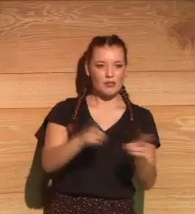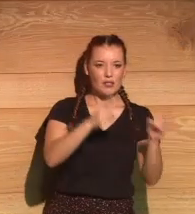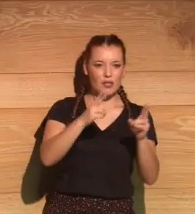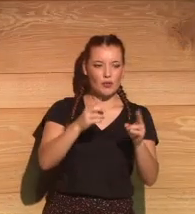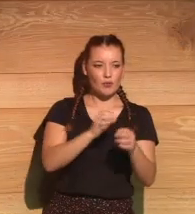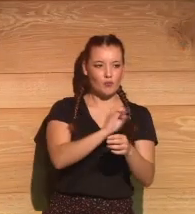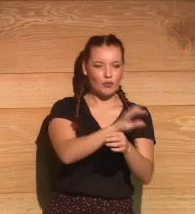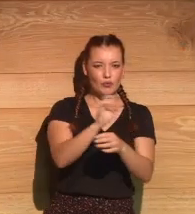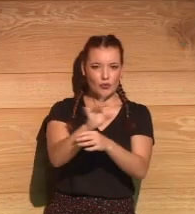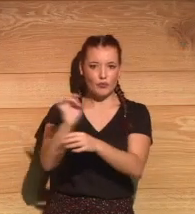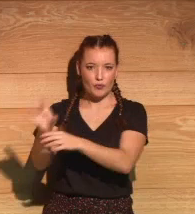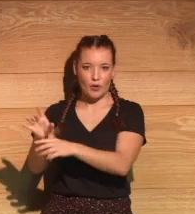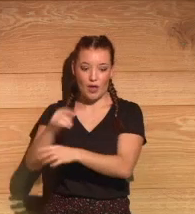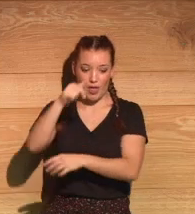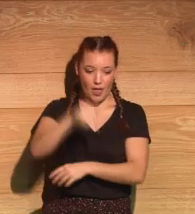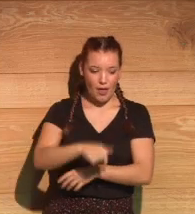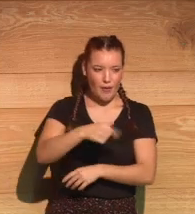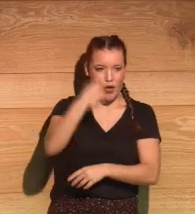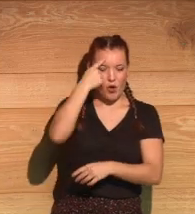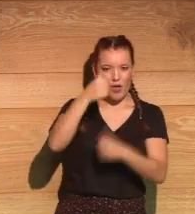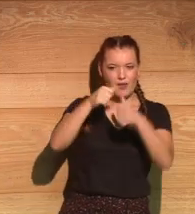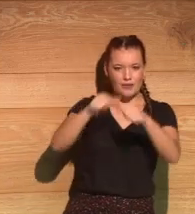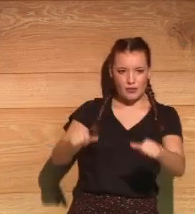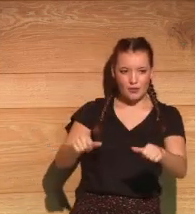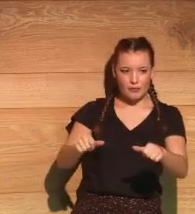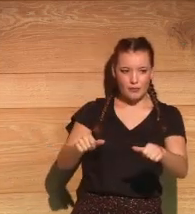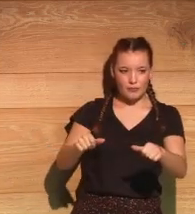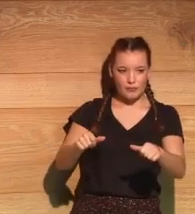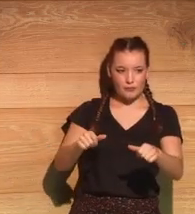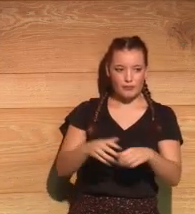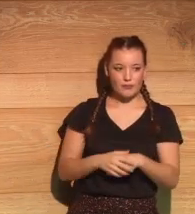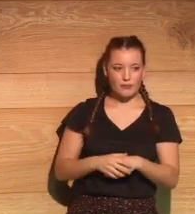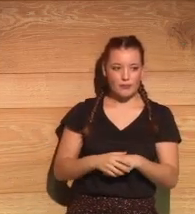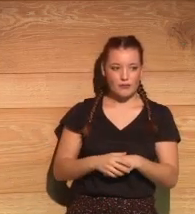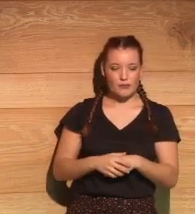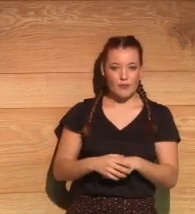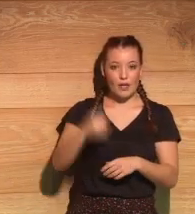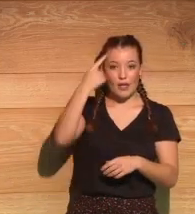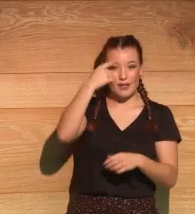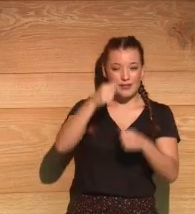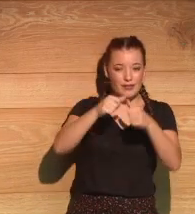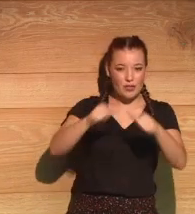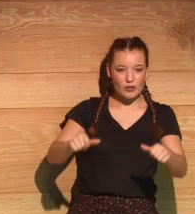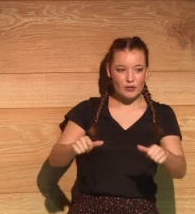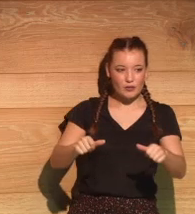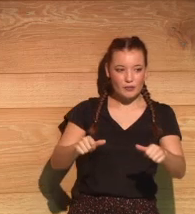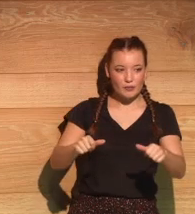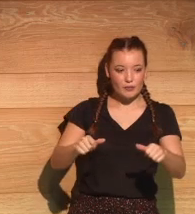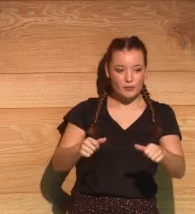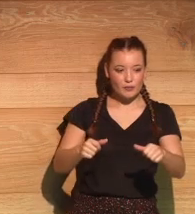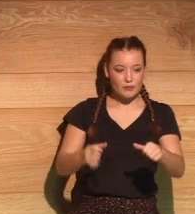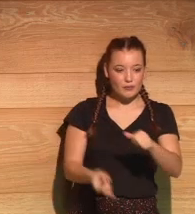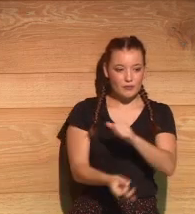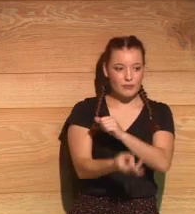crea los estereotipos, y desde abajo no. Muchas veces desde abajo llegan los estereotipos hacia arriba y son los que y ahí hay